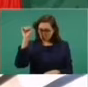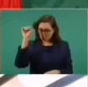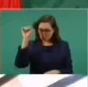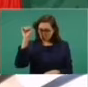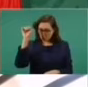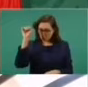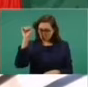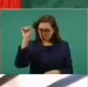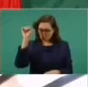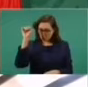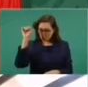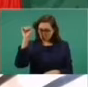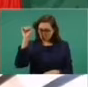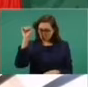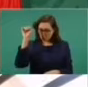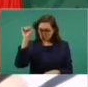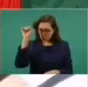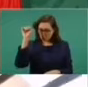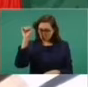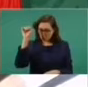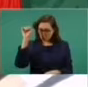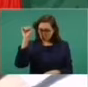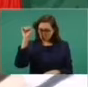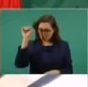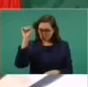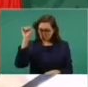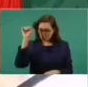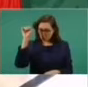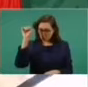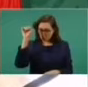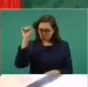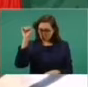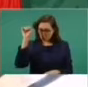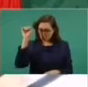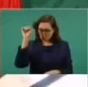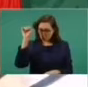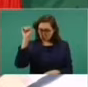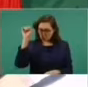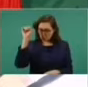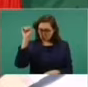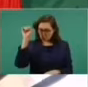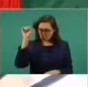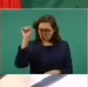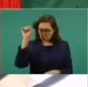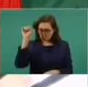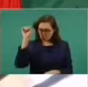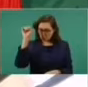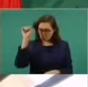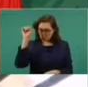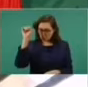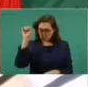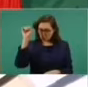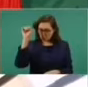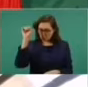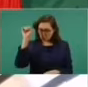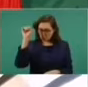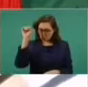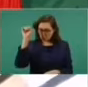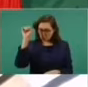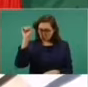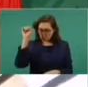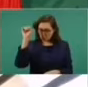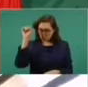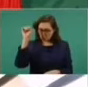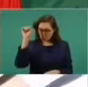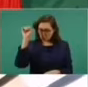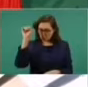cosas. Bueno, no quisiera entrar en el tema de estar en el de que yo digo y tú